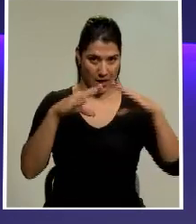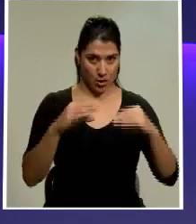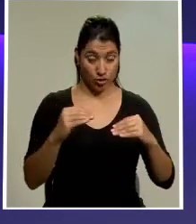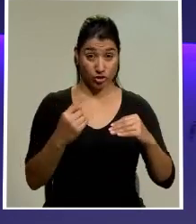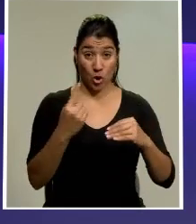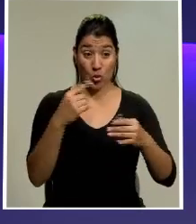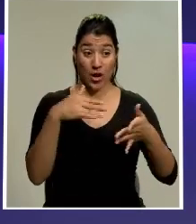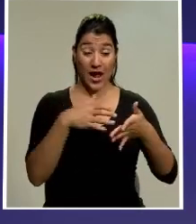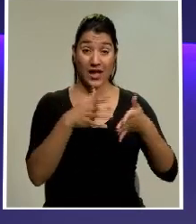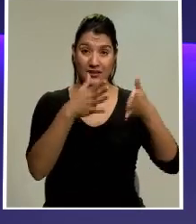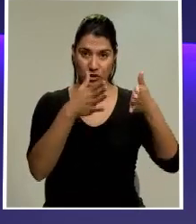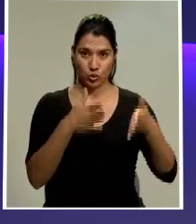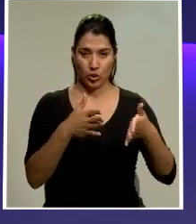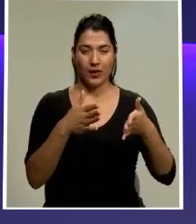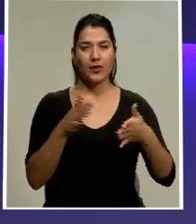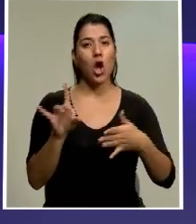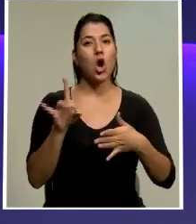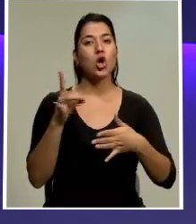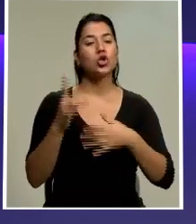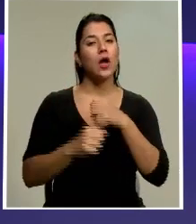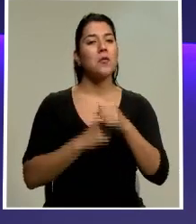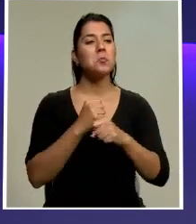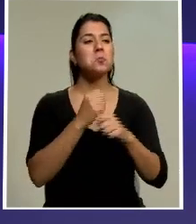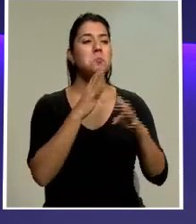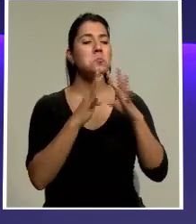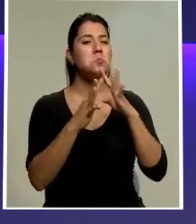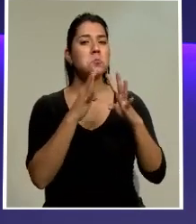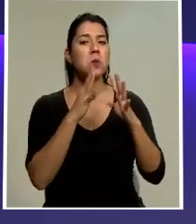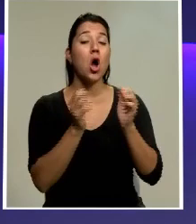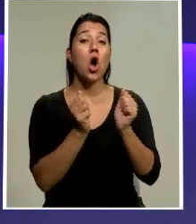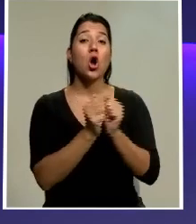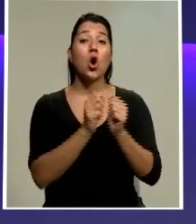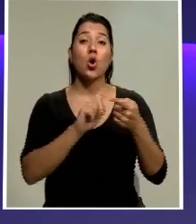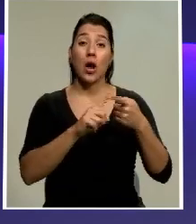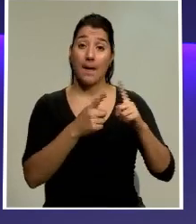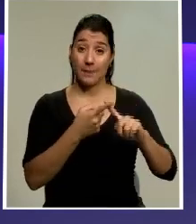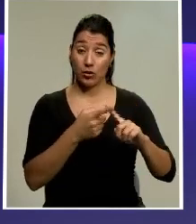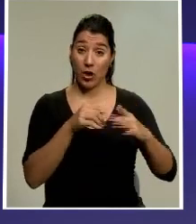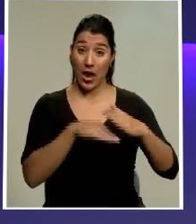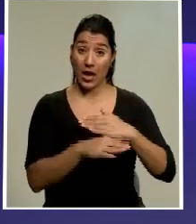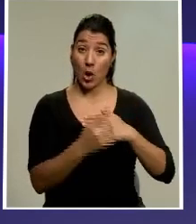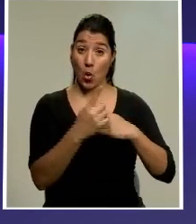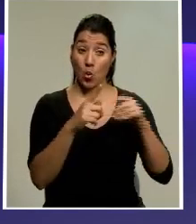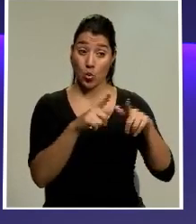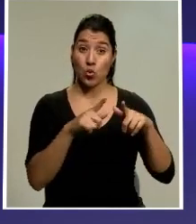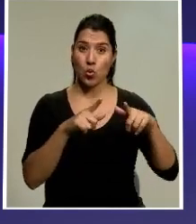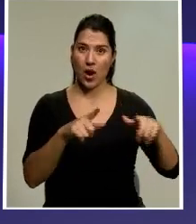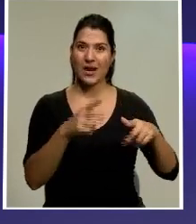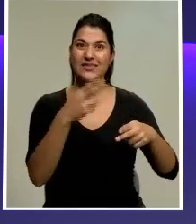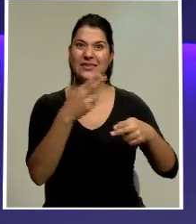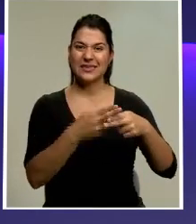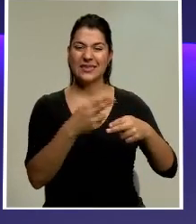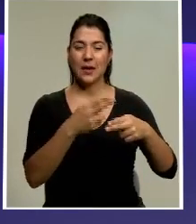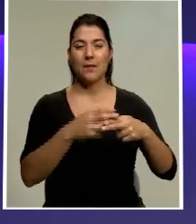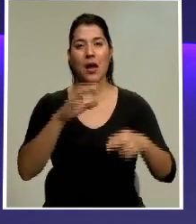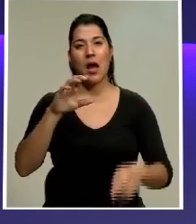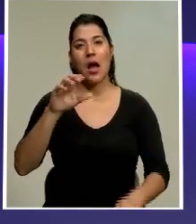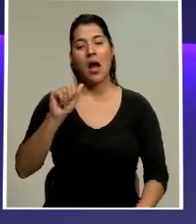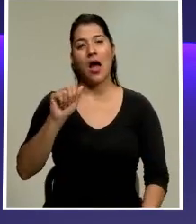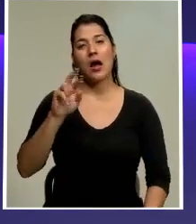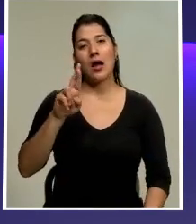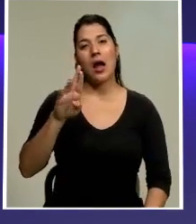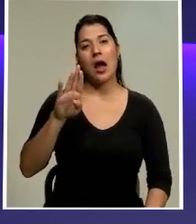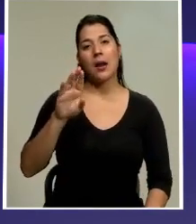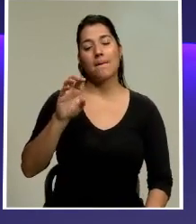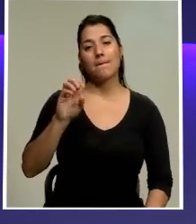octavo conversaba con sus amigos en una de las aceras de un lugar conocido como La Carbonera, en la colonia Kennedy